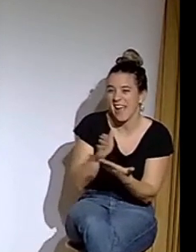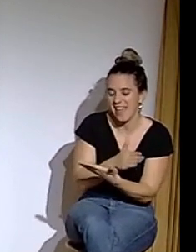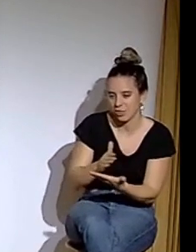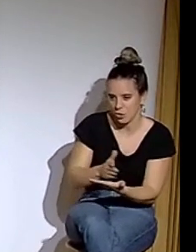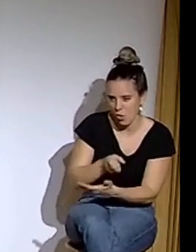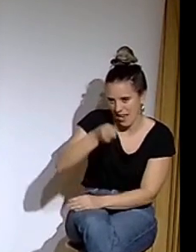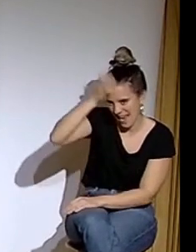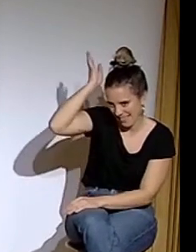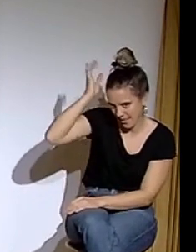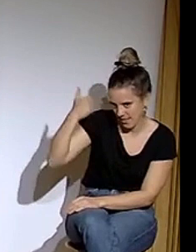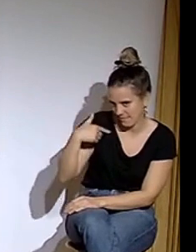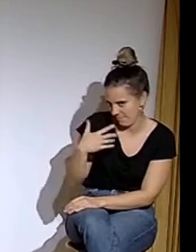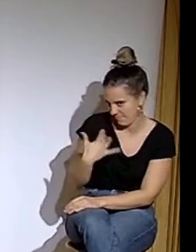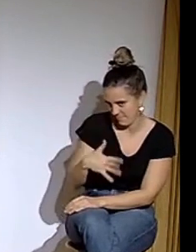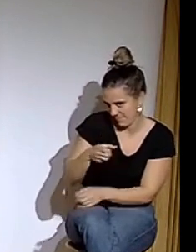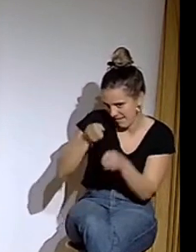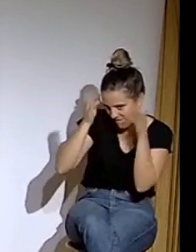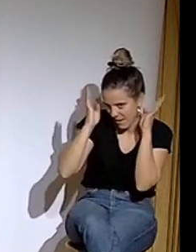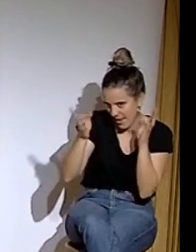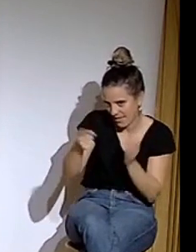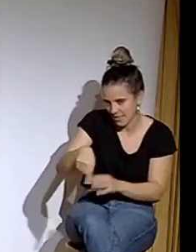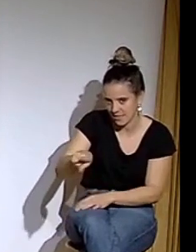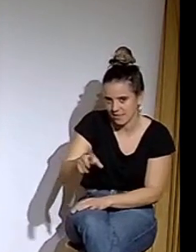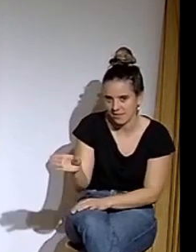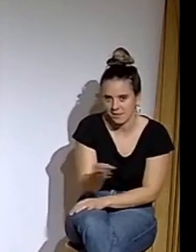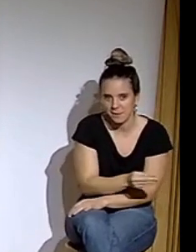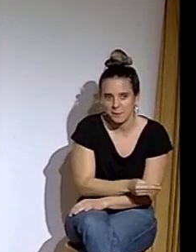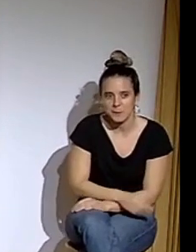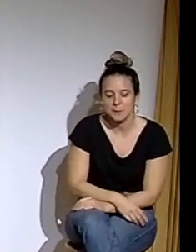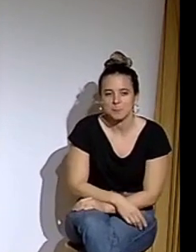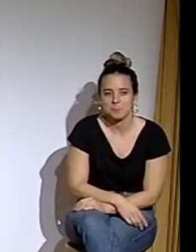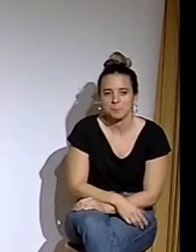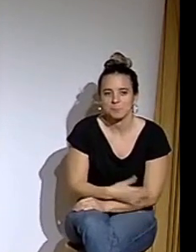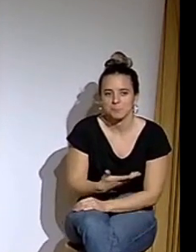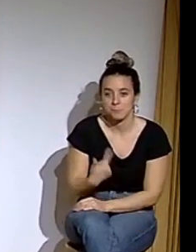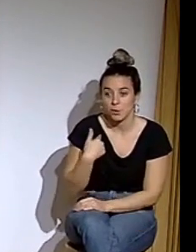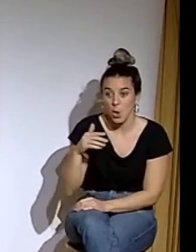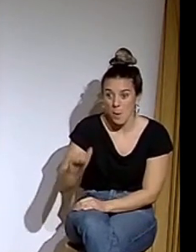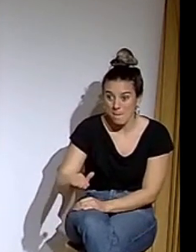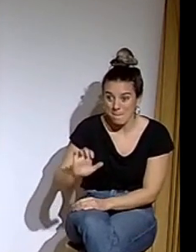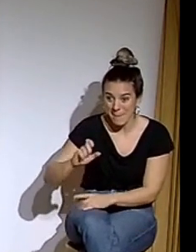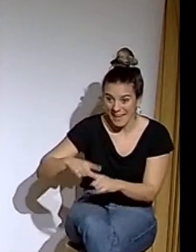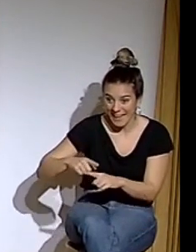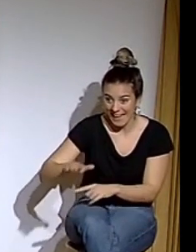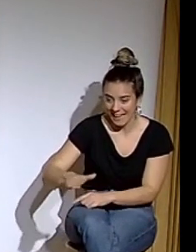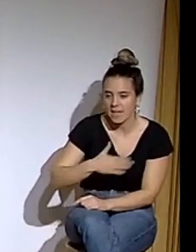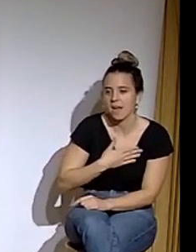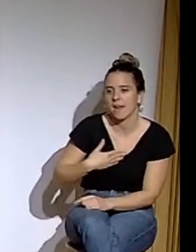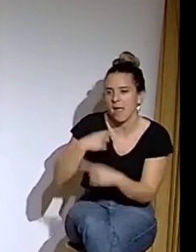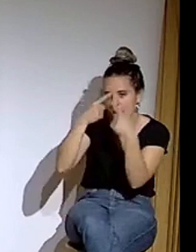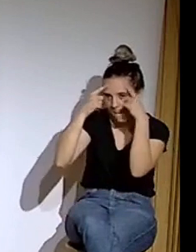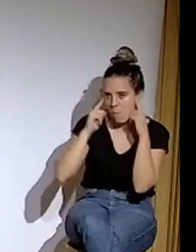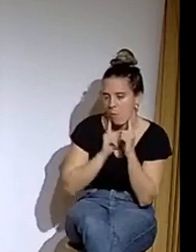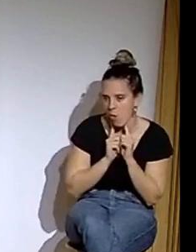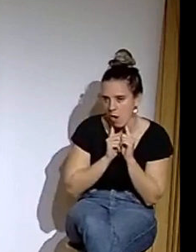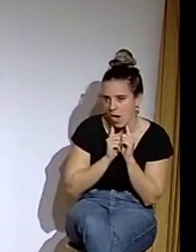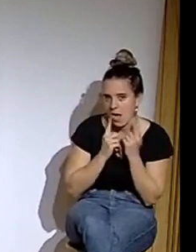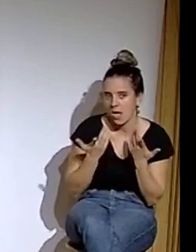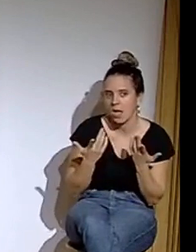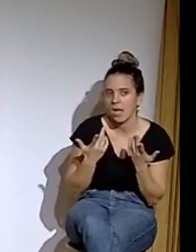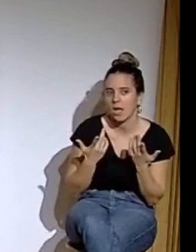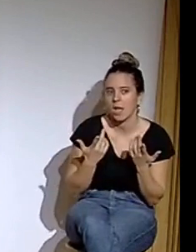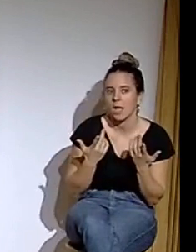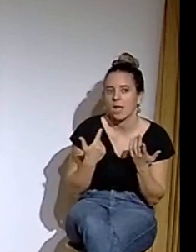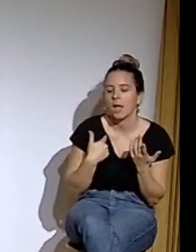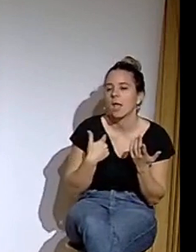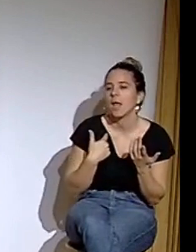cagáis y con esta búsqueda de hecho de pequeña quería ser monja y resultó ser mejor ser activista de hecho humanos